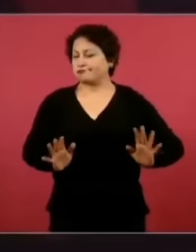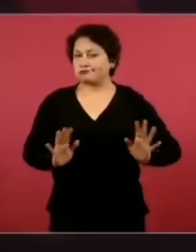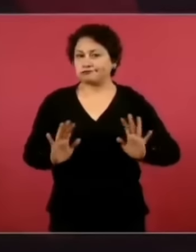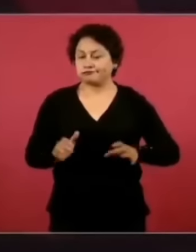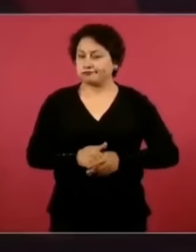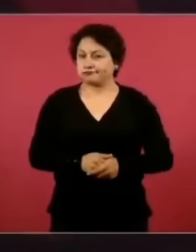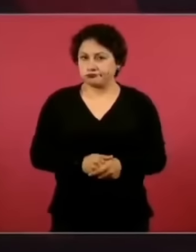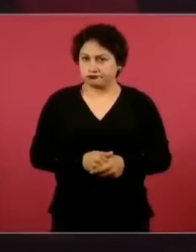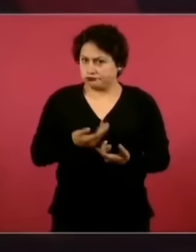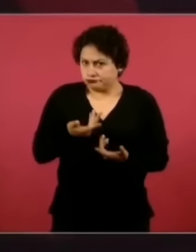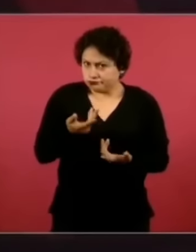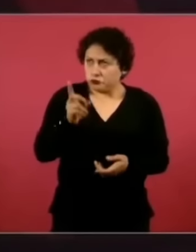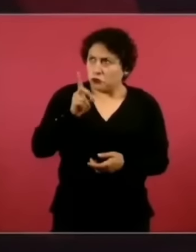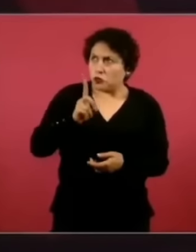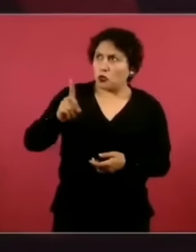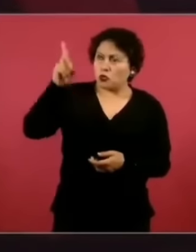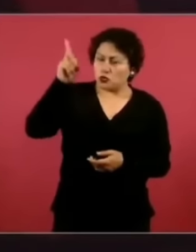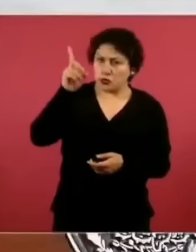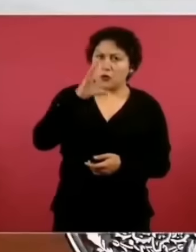Dios existe.